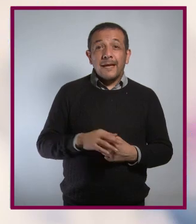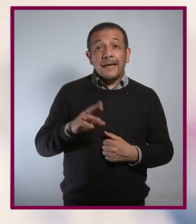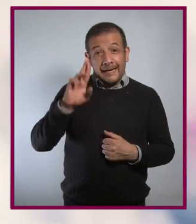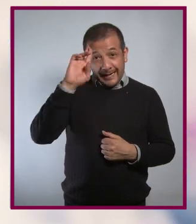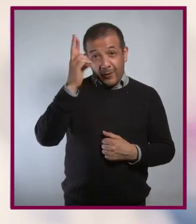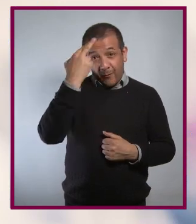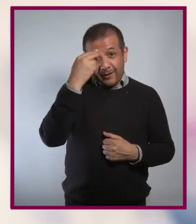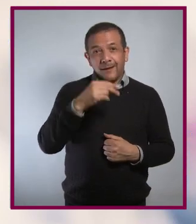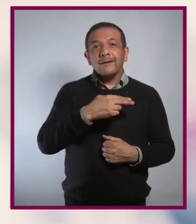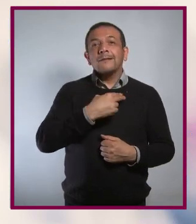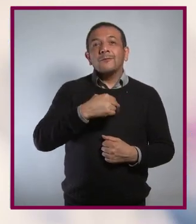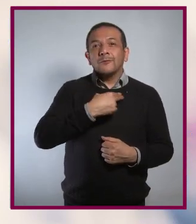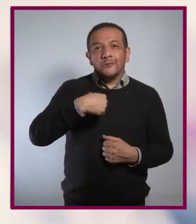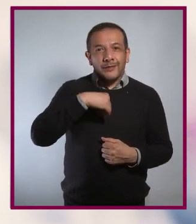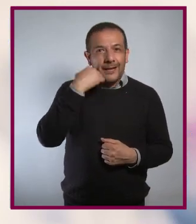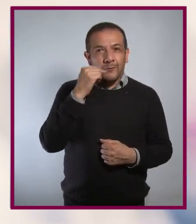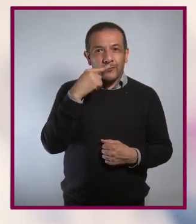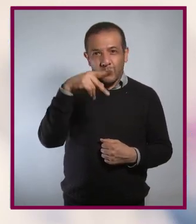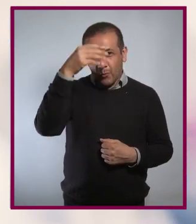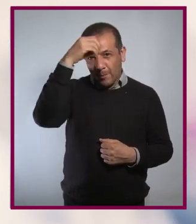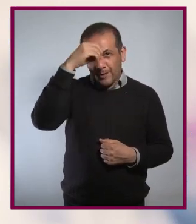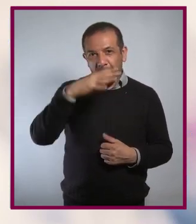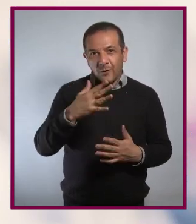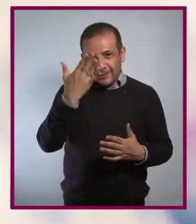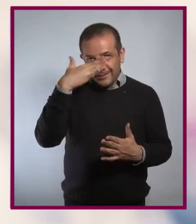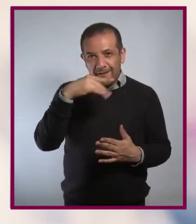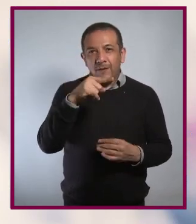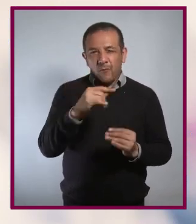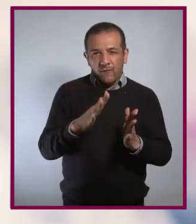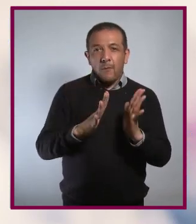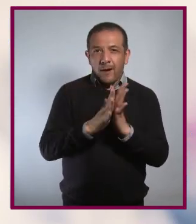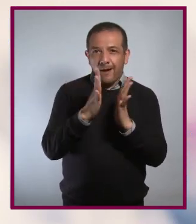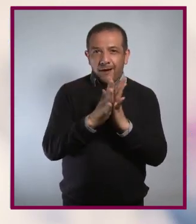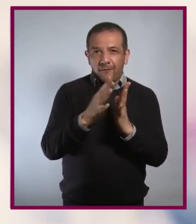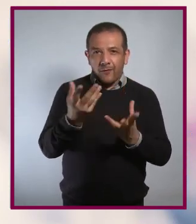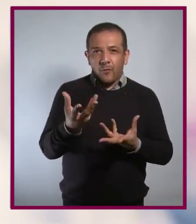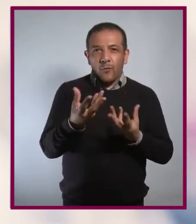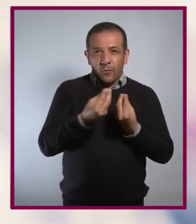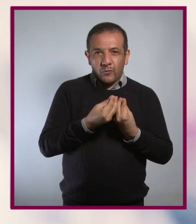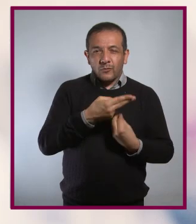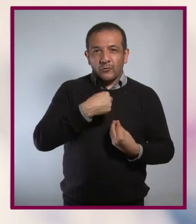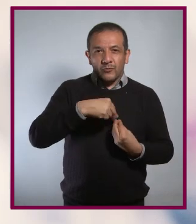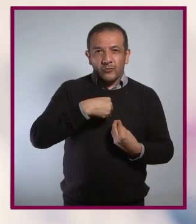No olvides que nos interesa escucharte y conocer tu opinión. Participa con Jóvenes